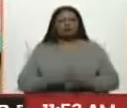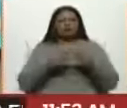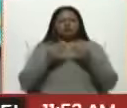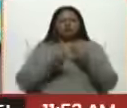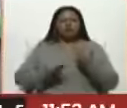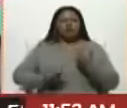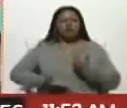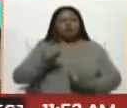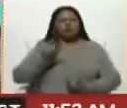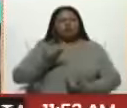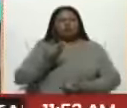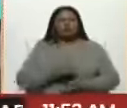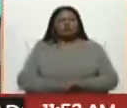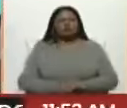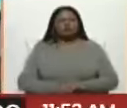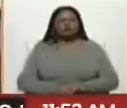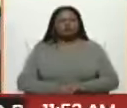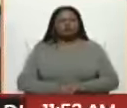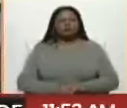importancia.